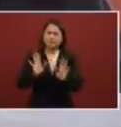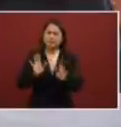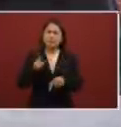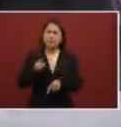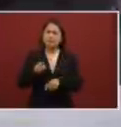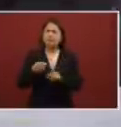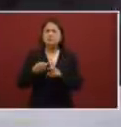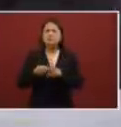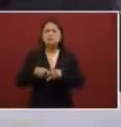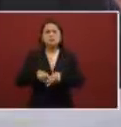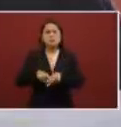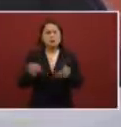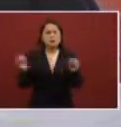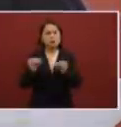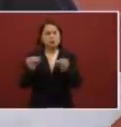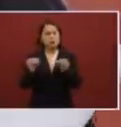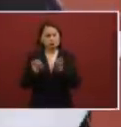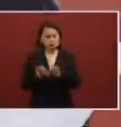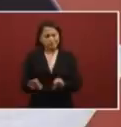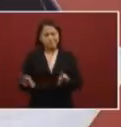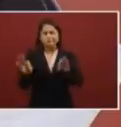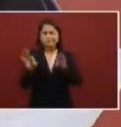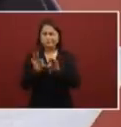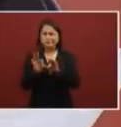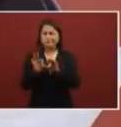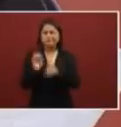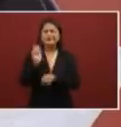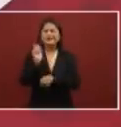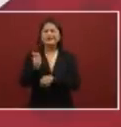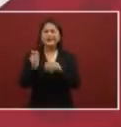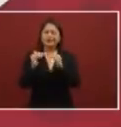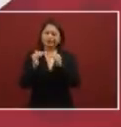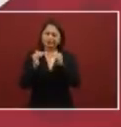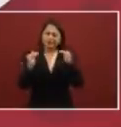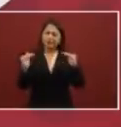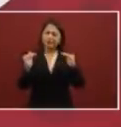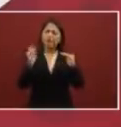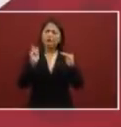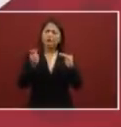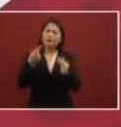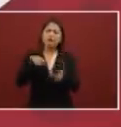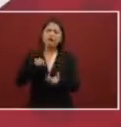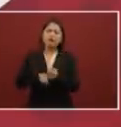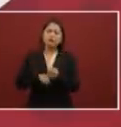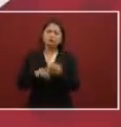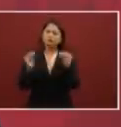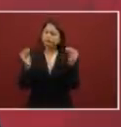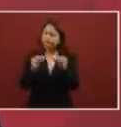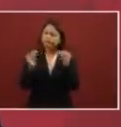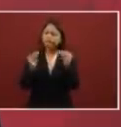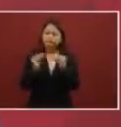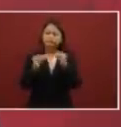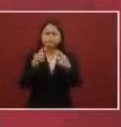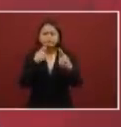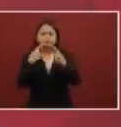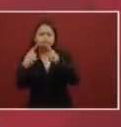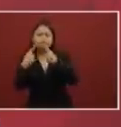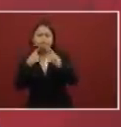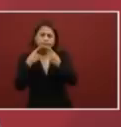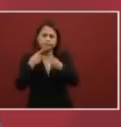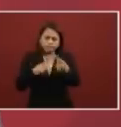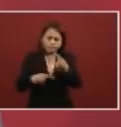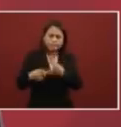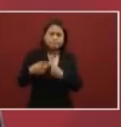democracia es debate, es pluralidad, son mensajes de ida y vuelta.